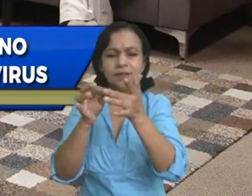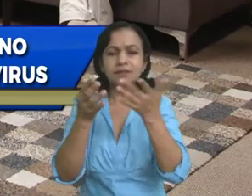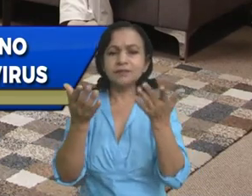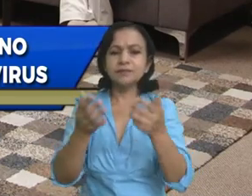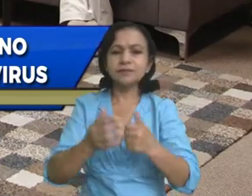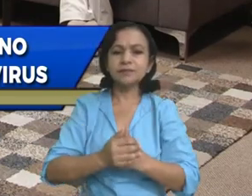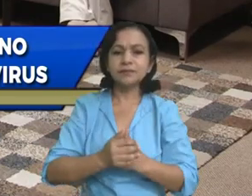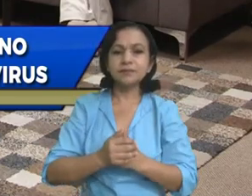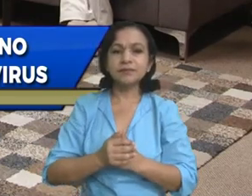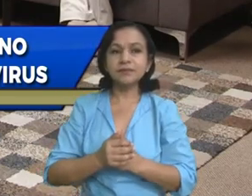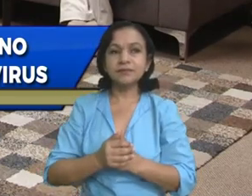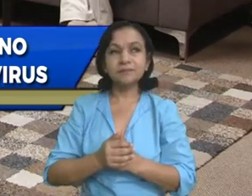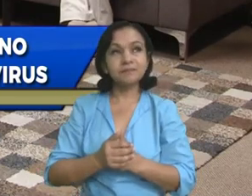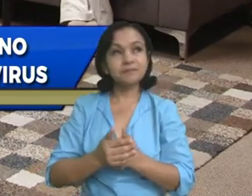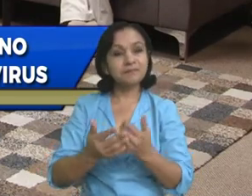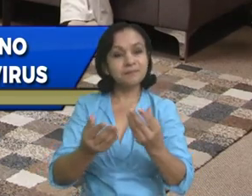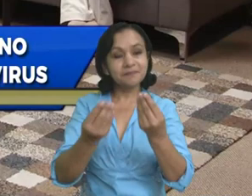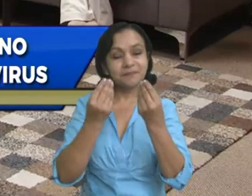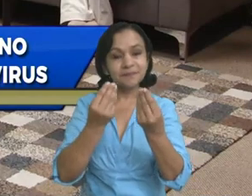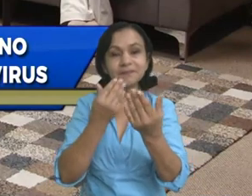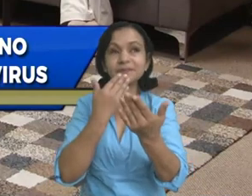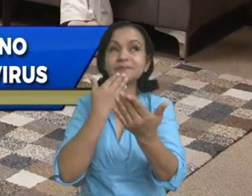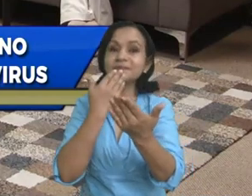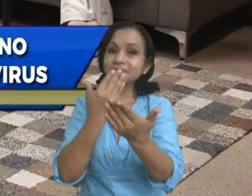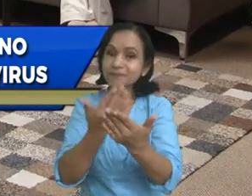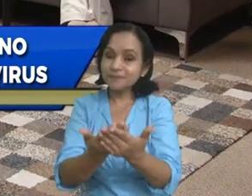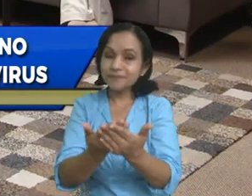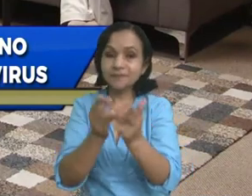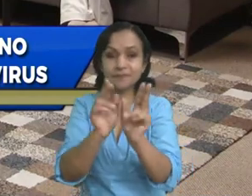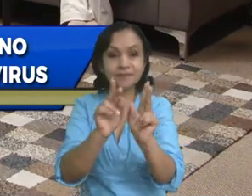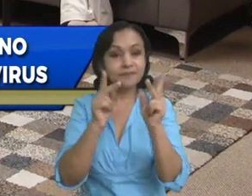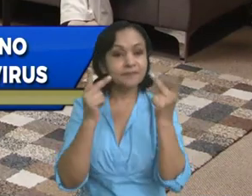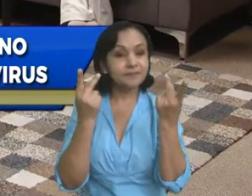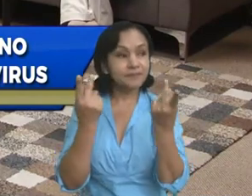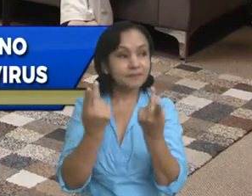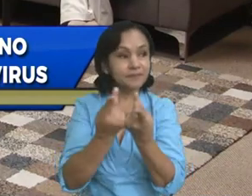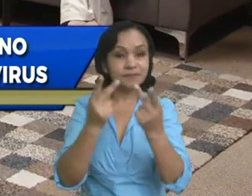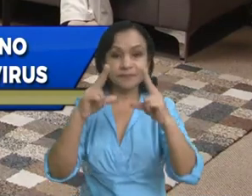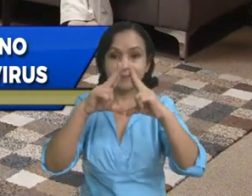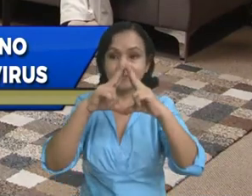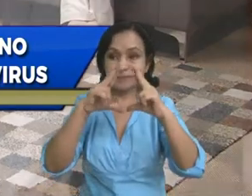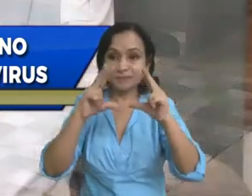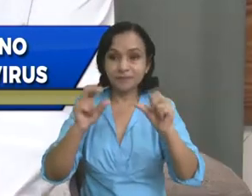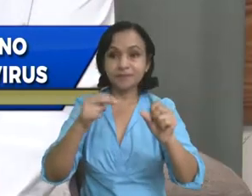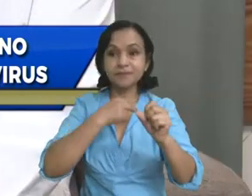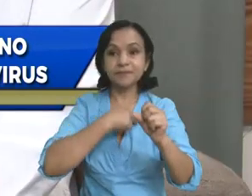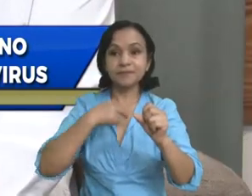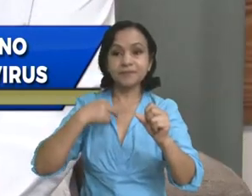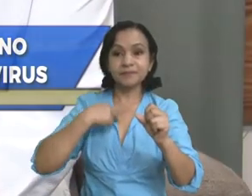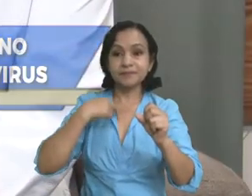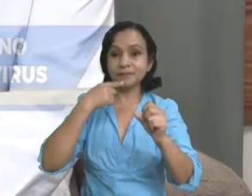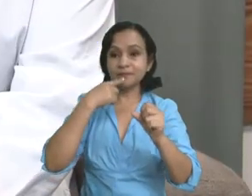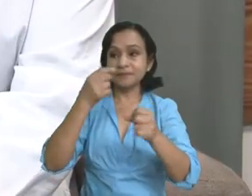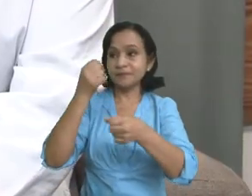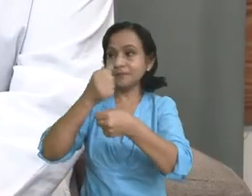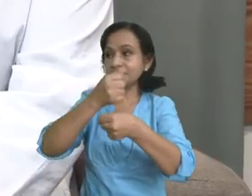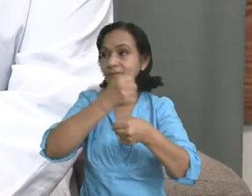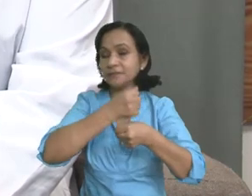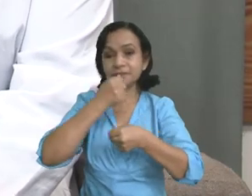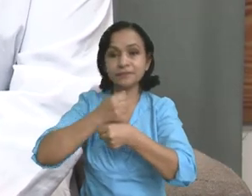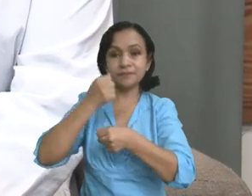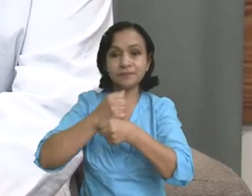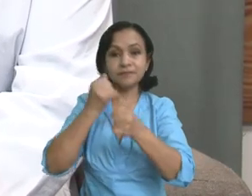coronavirus? Bueno, muchas gracias, y agradecida al pueblo nico por confiar en que los asesores cubanos podamos aportar